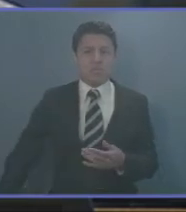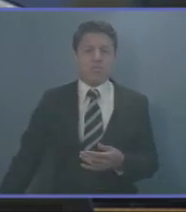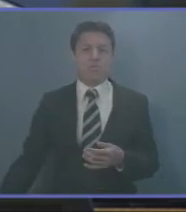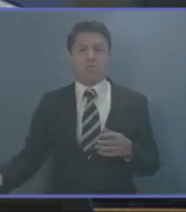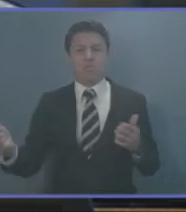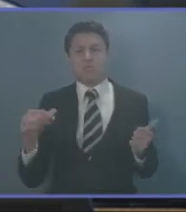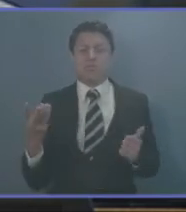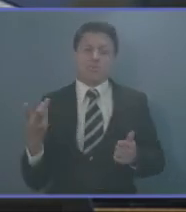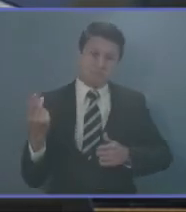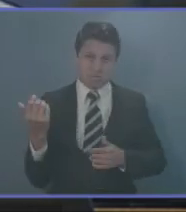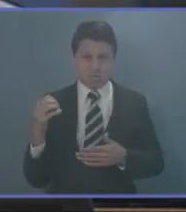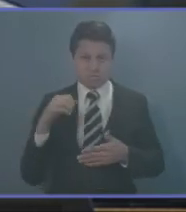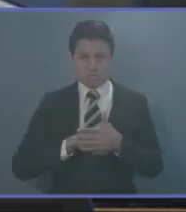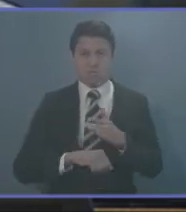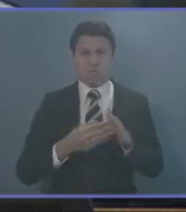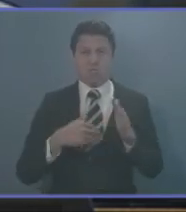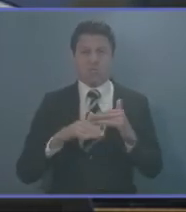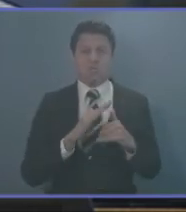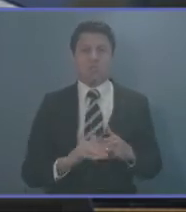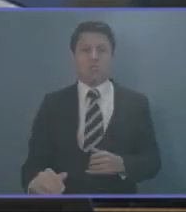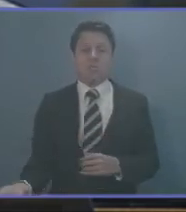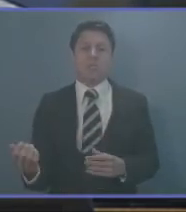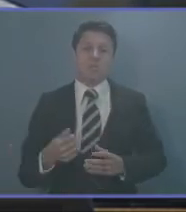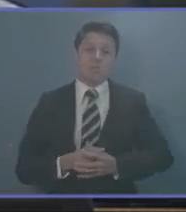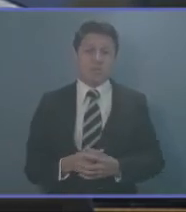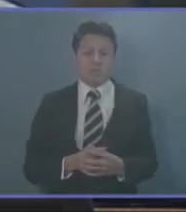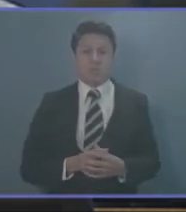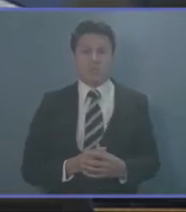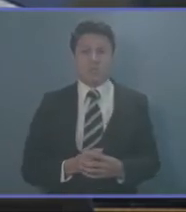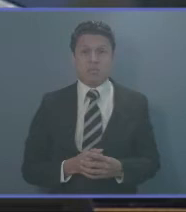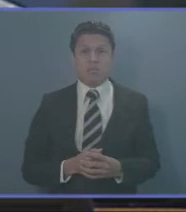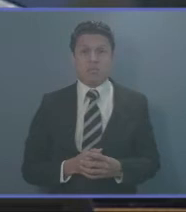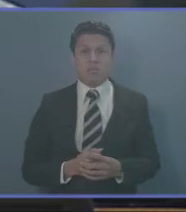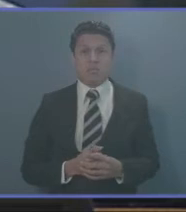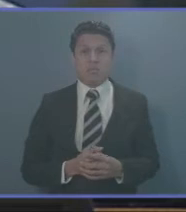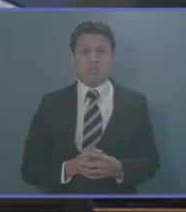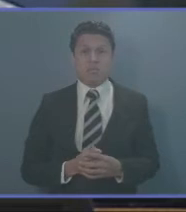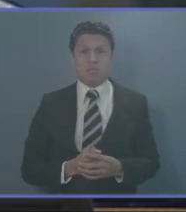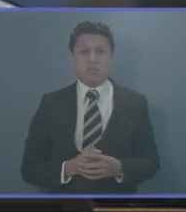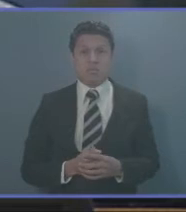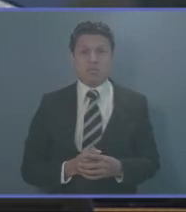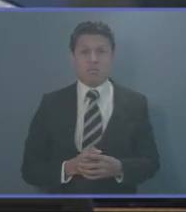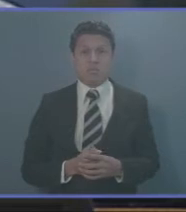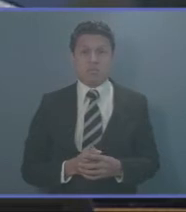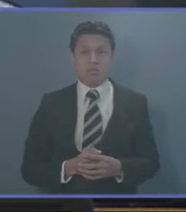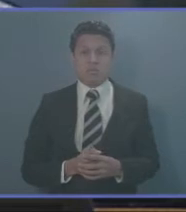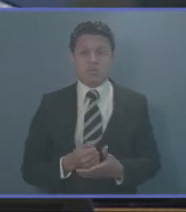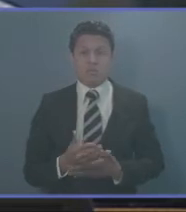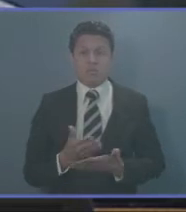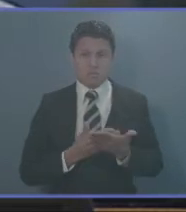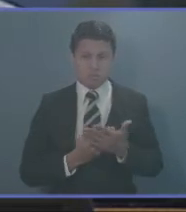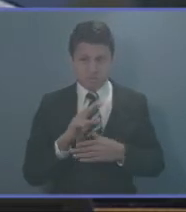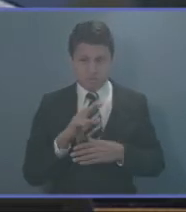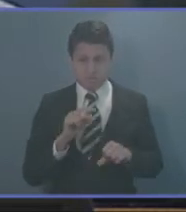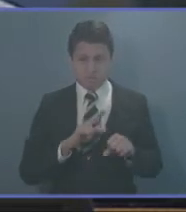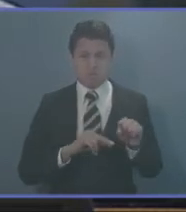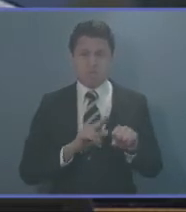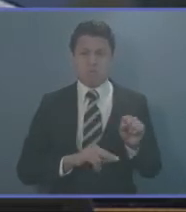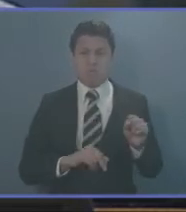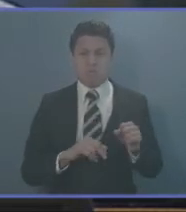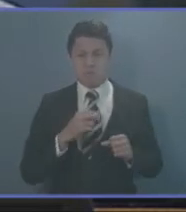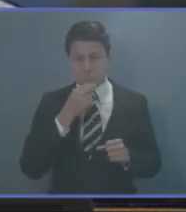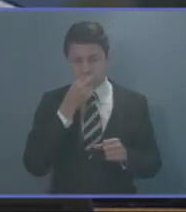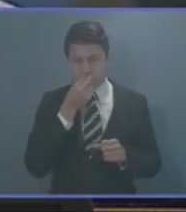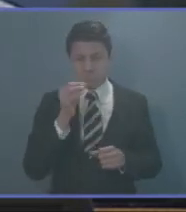de $50,000. 13. De $100,000 con un centavo hasta $200,000, $200 como